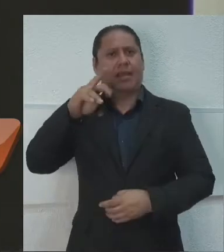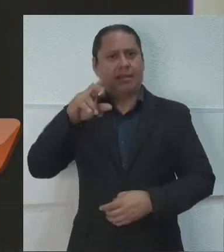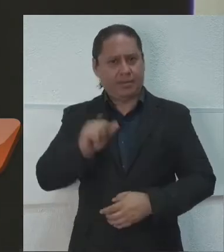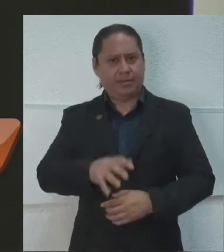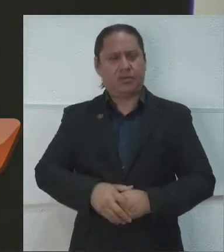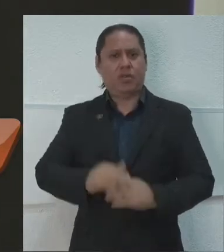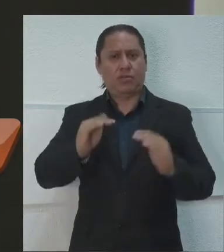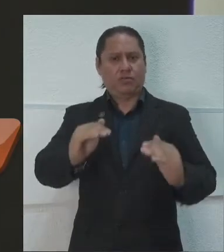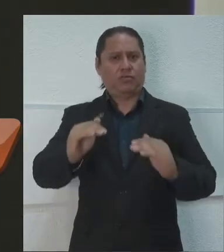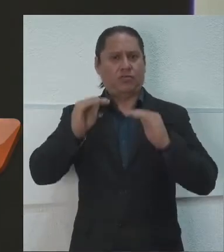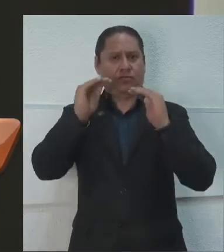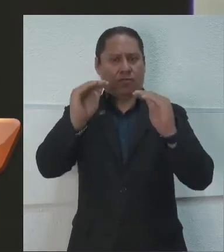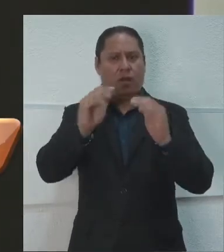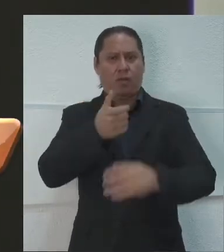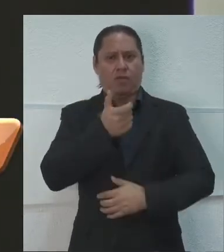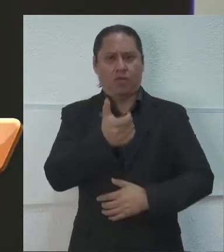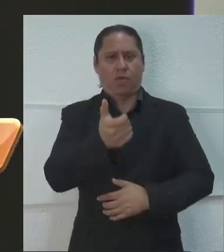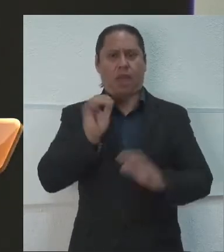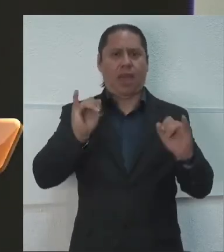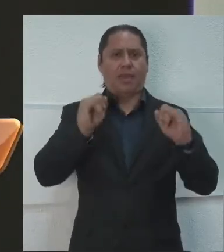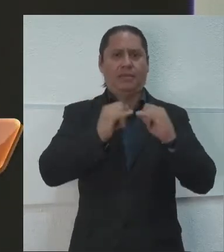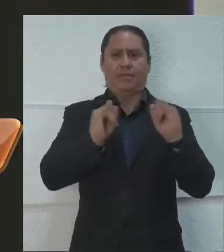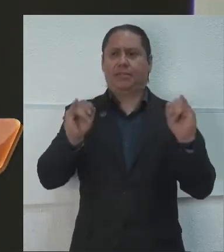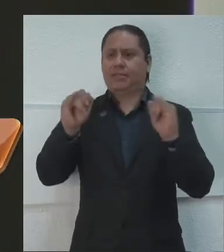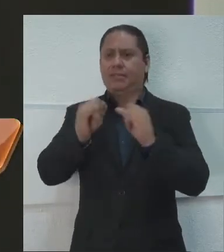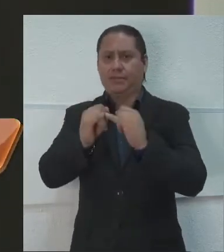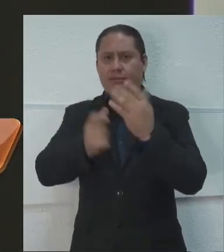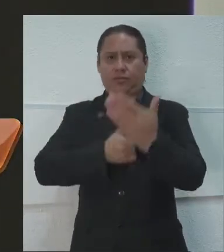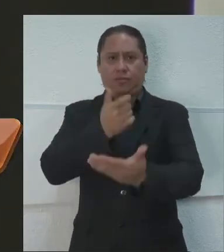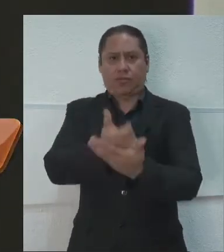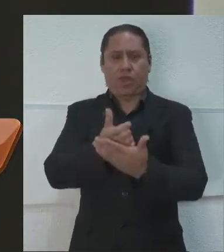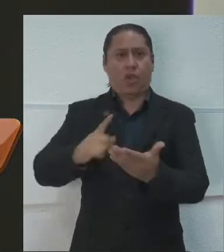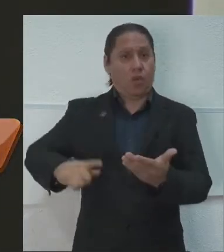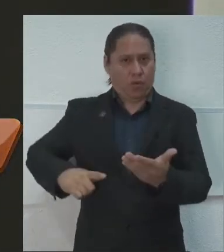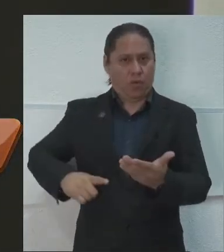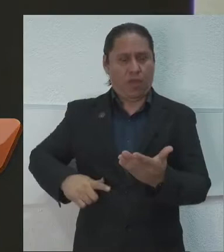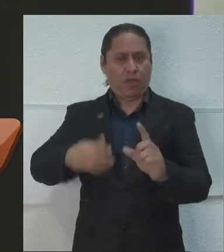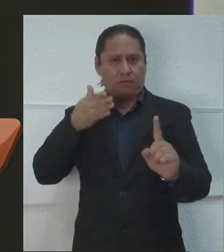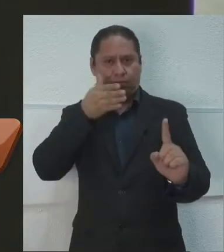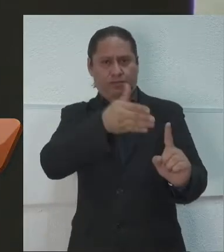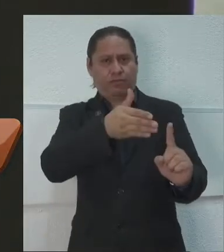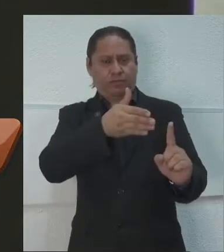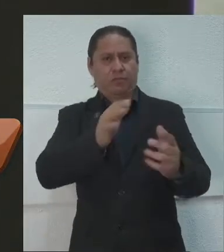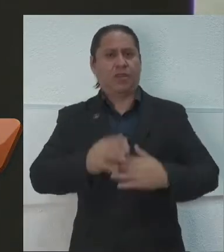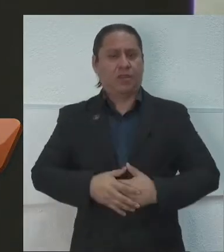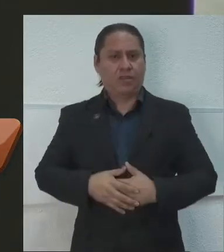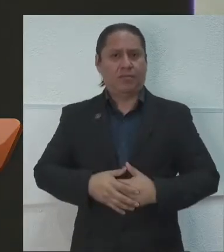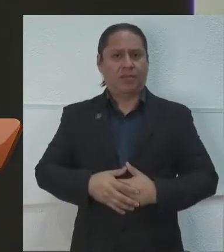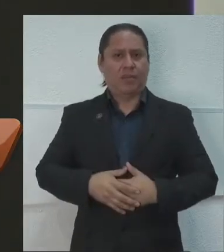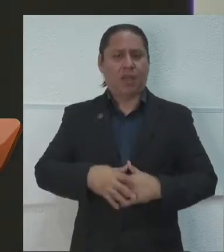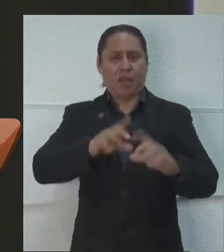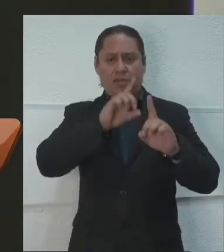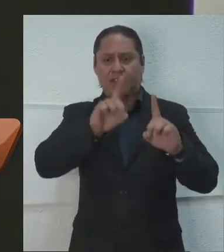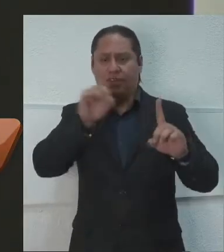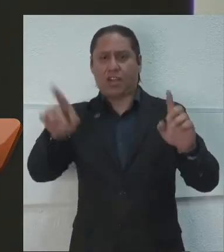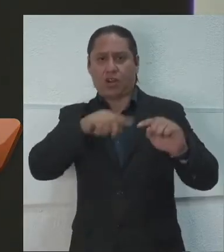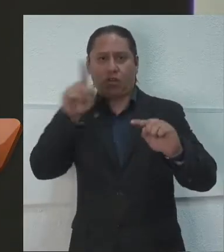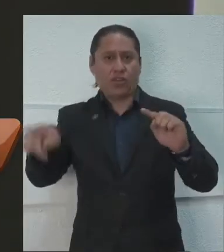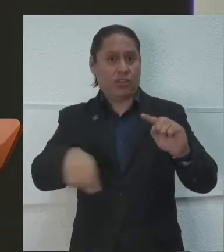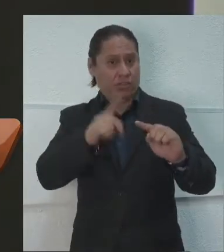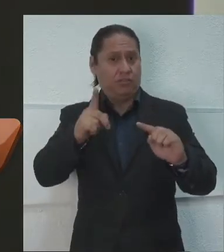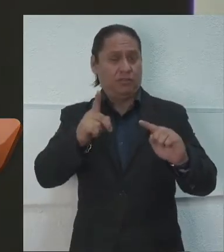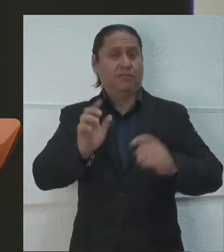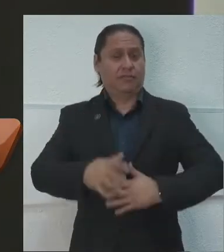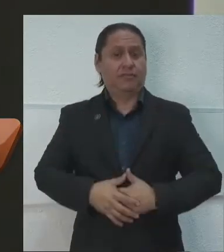un incremento para las instituciones en donde están enfocadas a impulsar el desarrollo integral de los pueblos